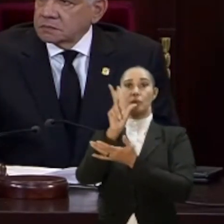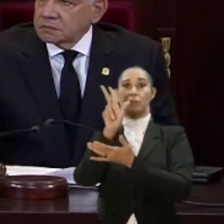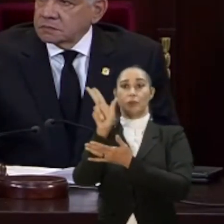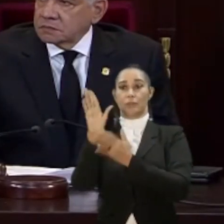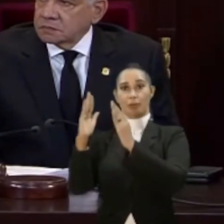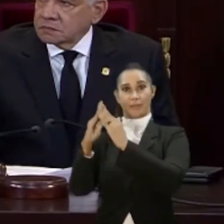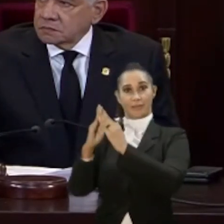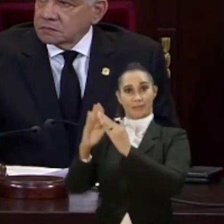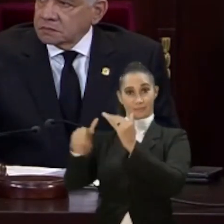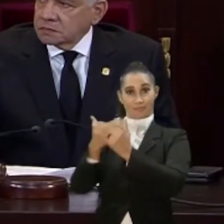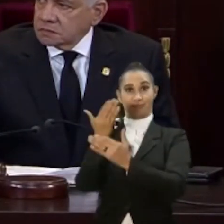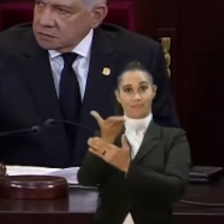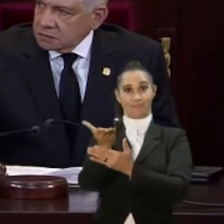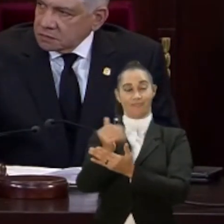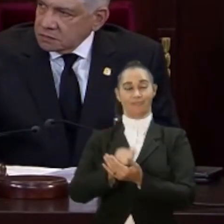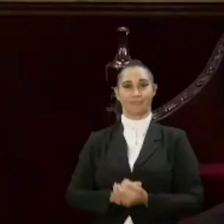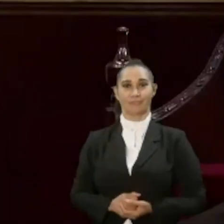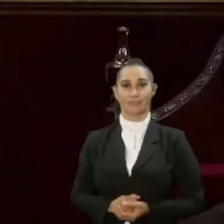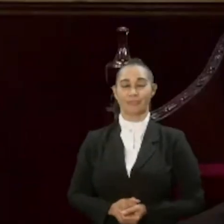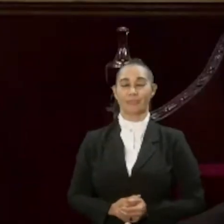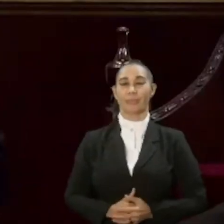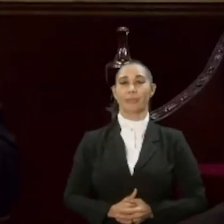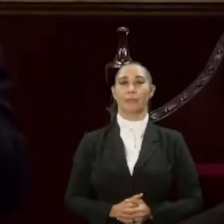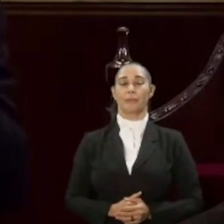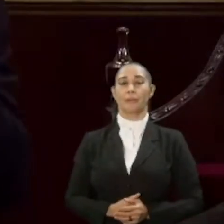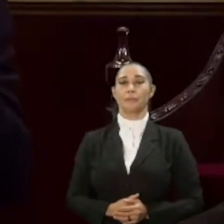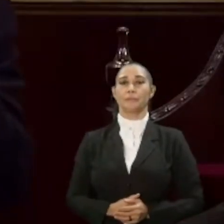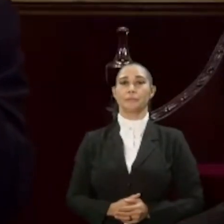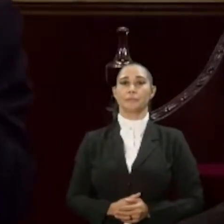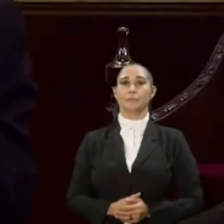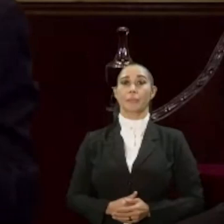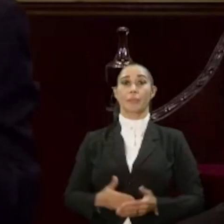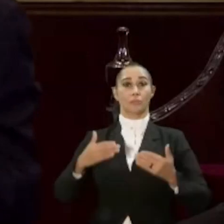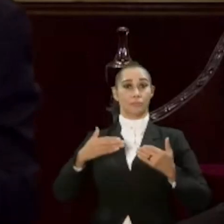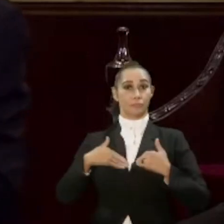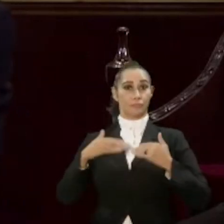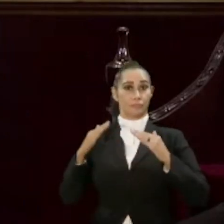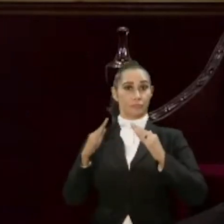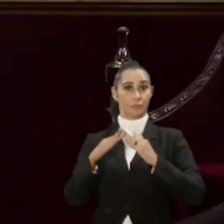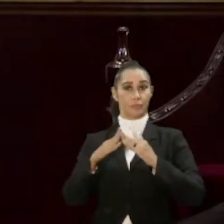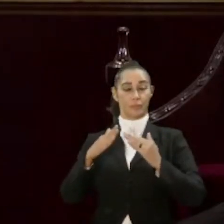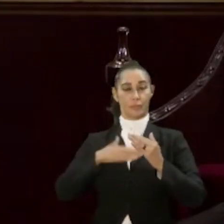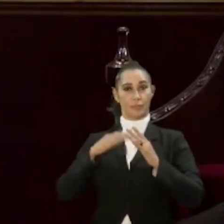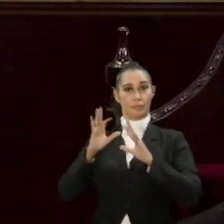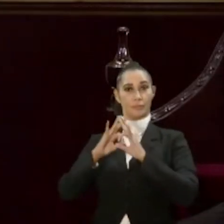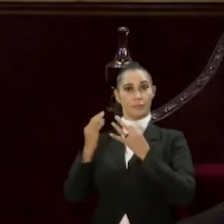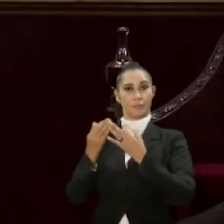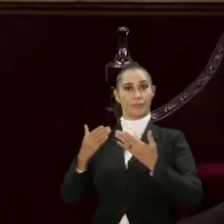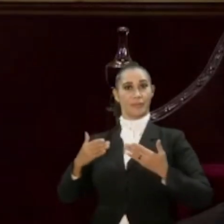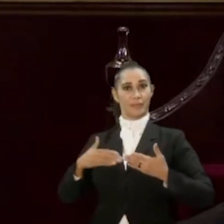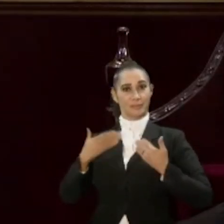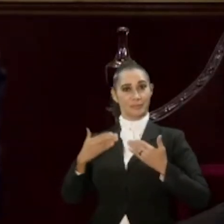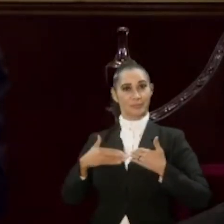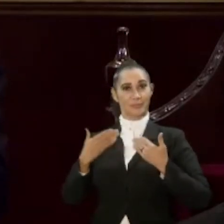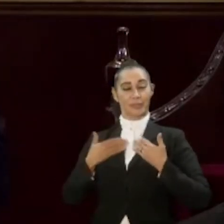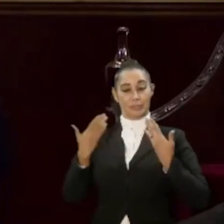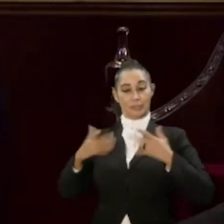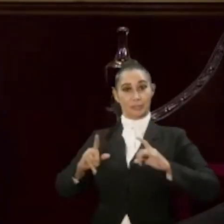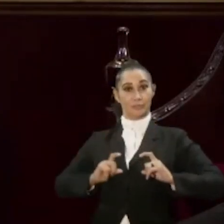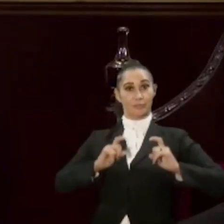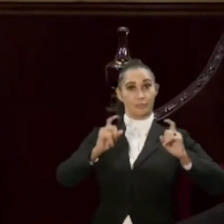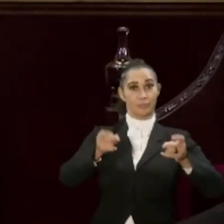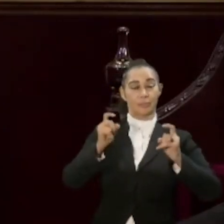6.431 viviendas. Por tanto, entre Mi Vivienda y Familia Feliz ya hemos